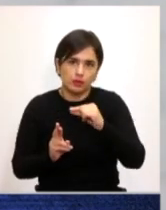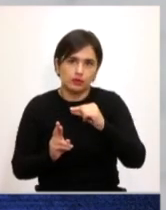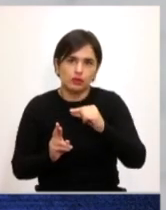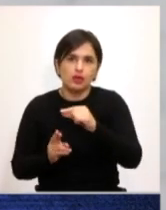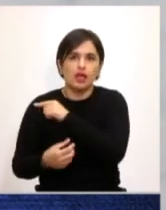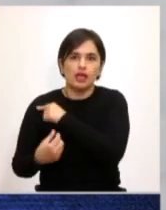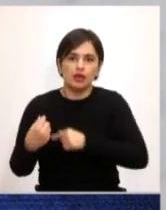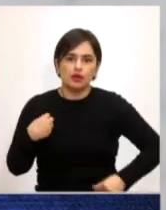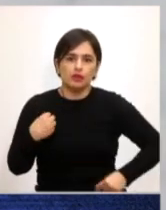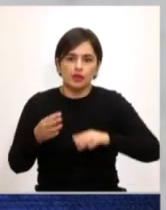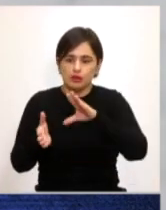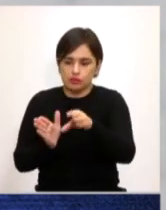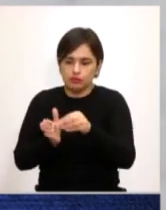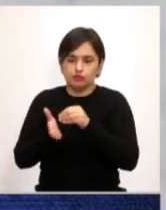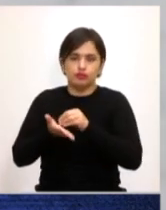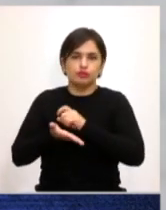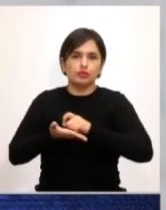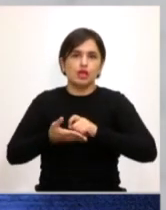Ejecutivo.